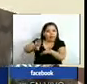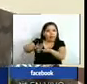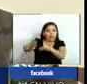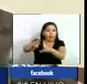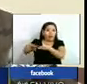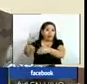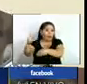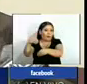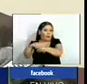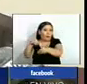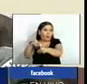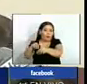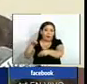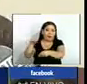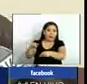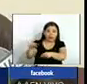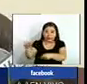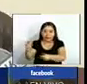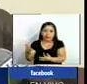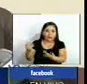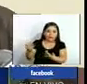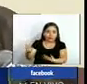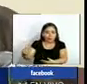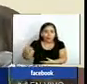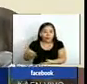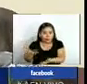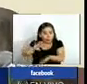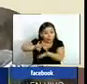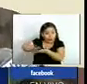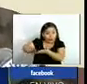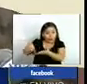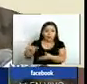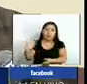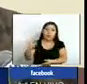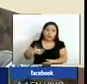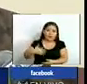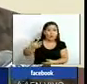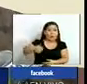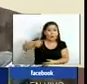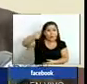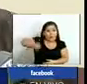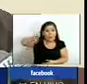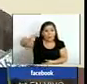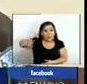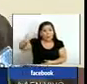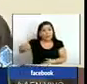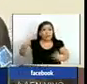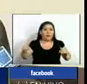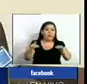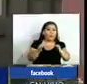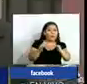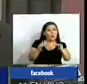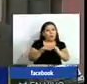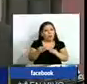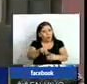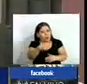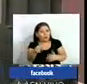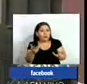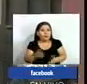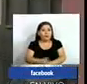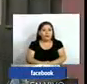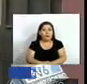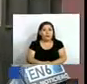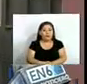bancos, o sea, ahí nos van a estar esperando más adelante. Nosotros no vamos a dejar de pagar como ha sucedido, como yo.